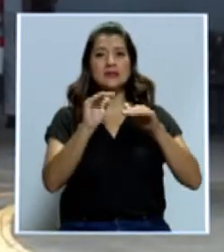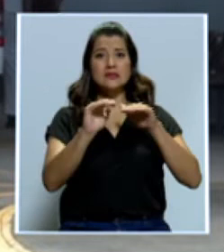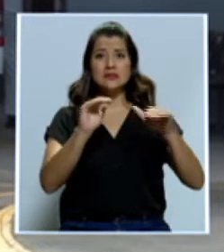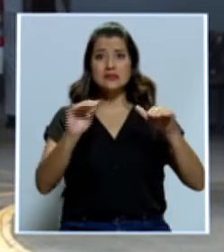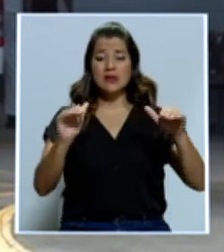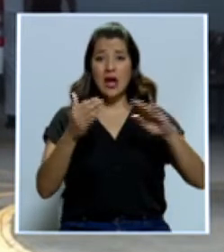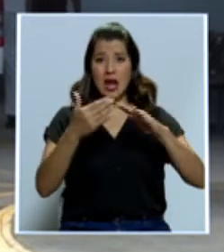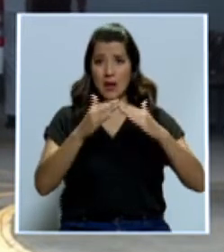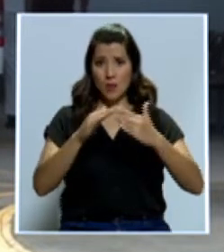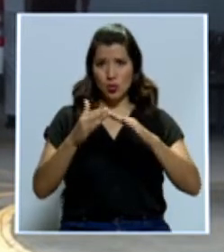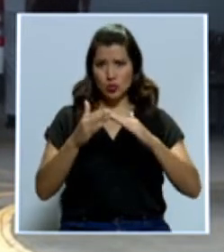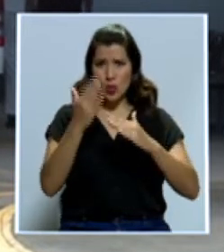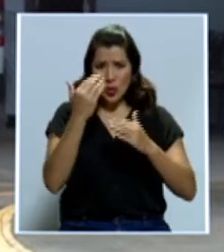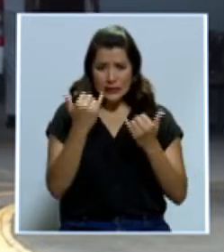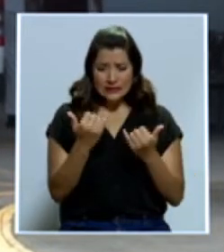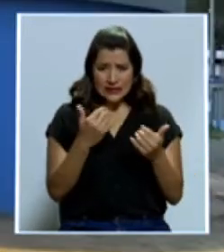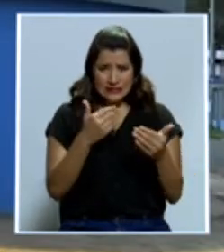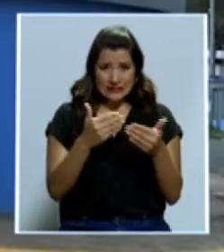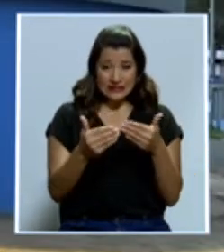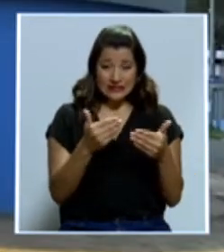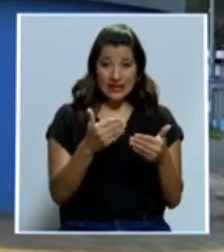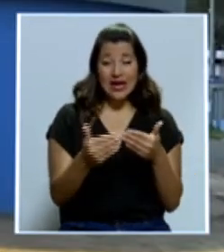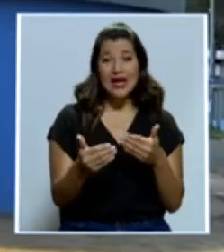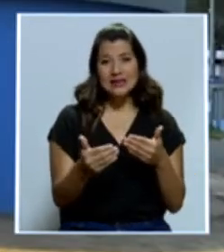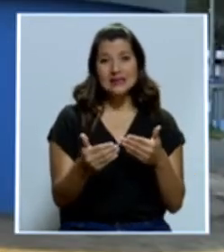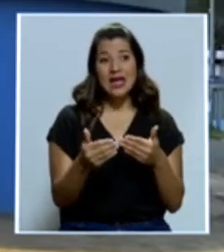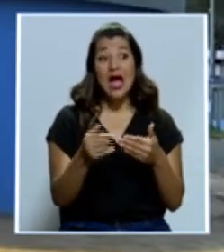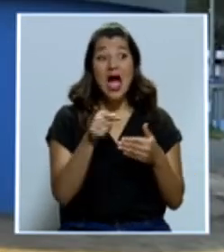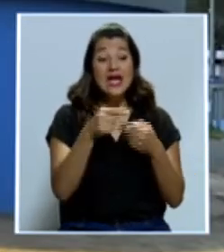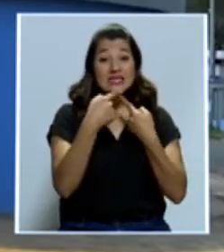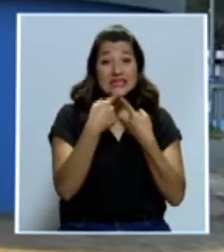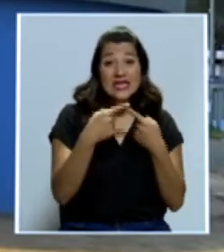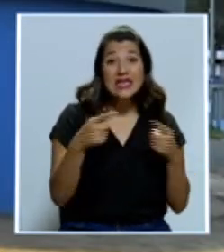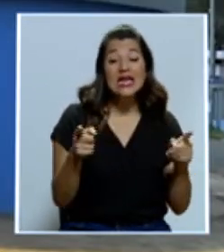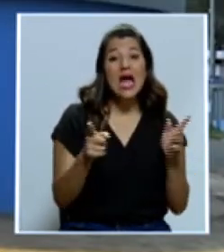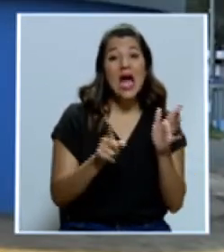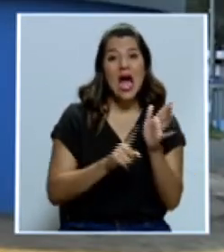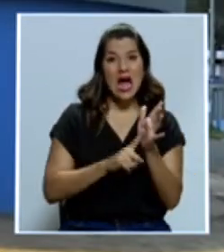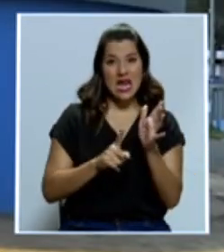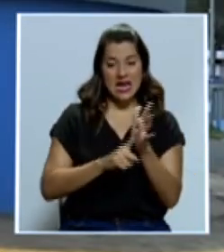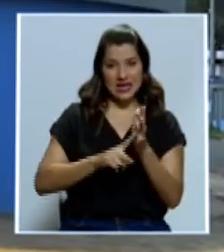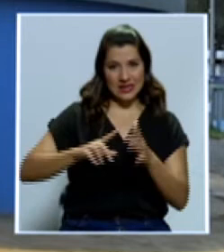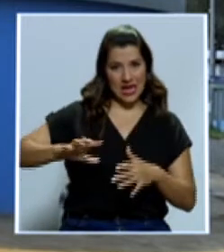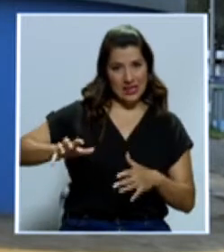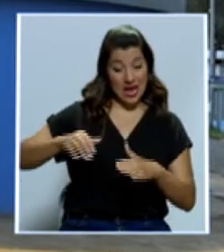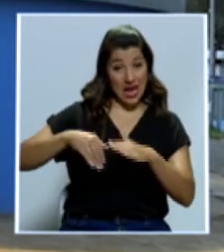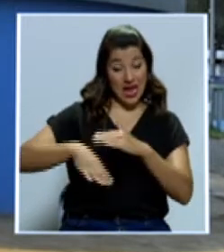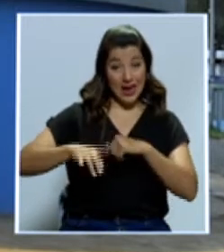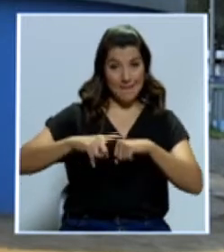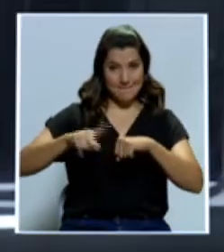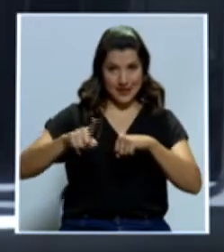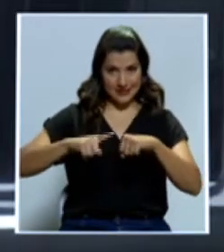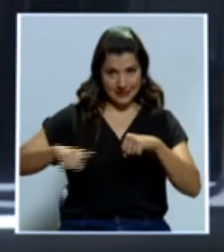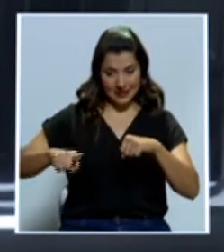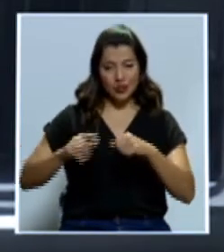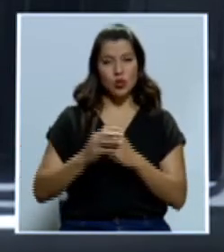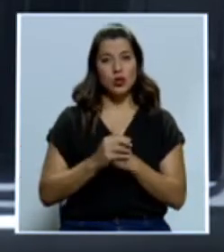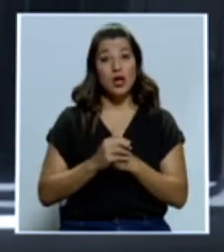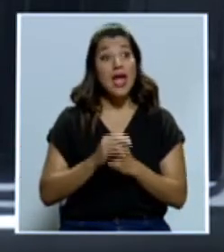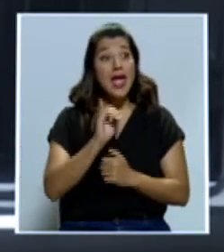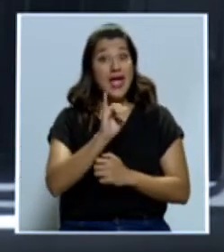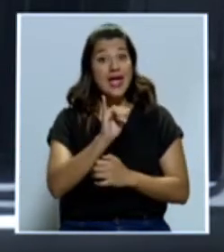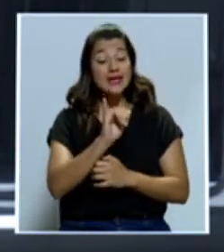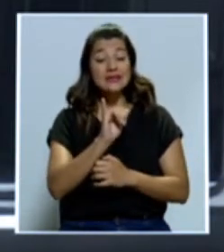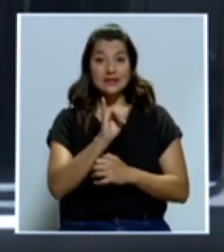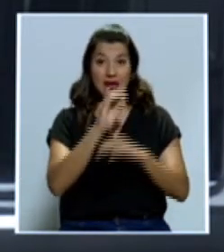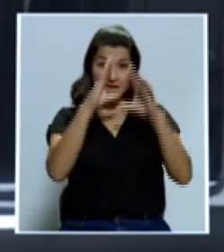población, porque estamos a un paso prácticamente de que se declare alerta naranja al cantón de Pérez Celedón. Esto en el informe que